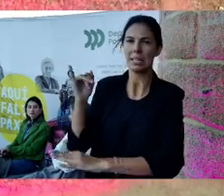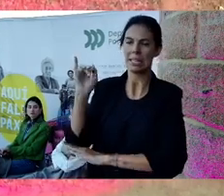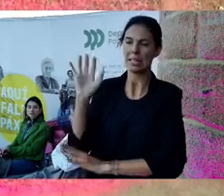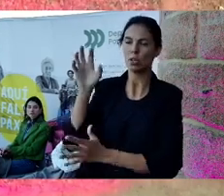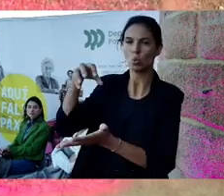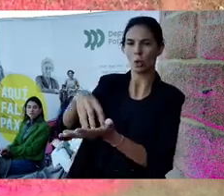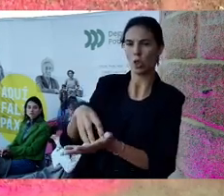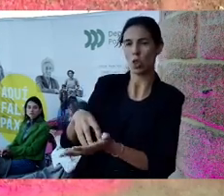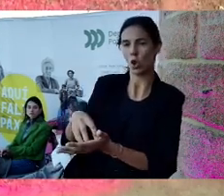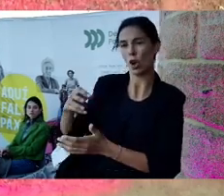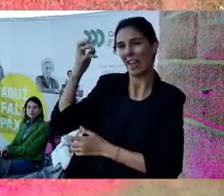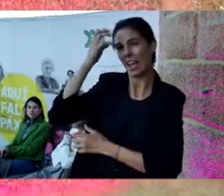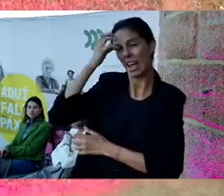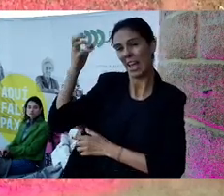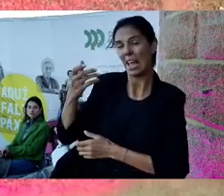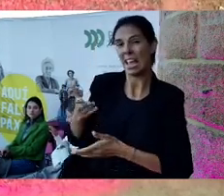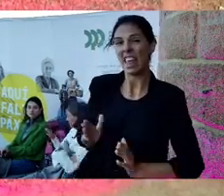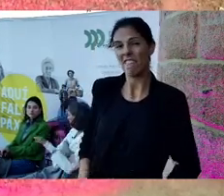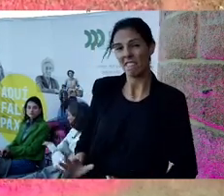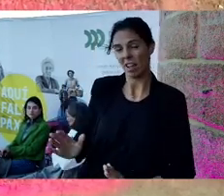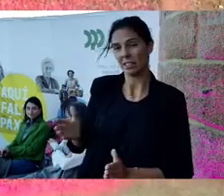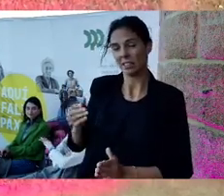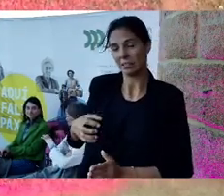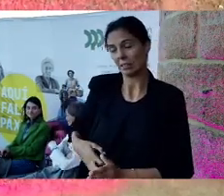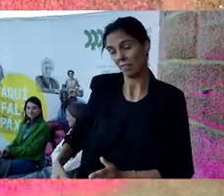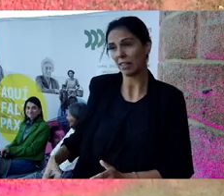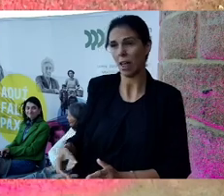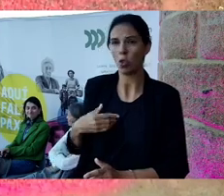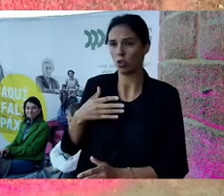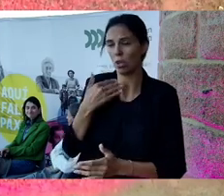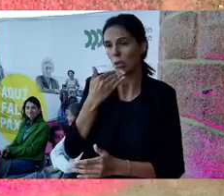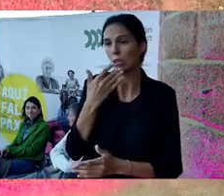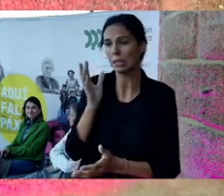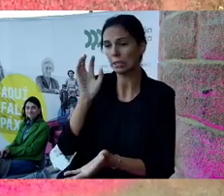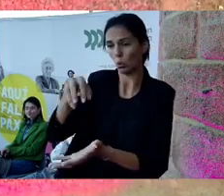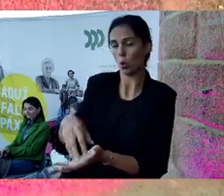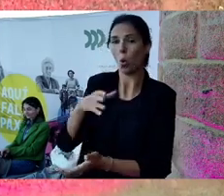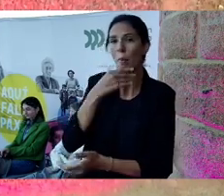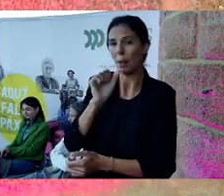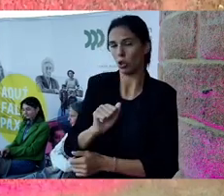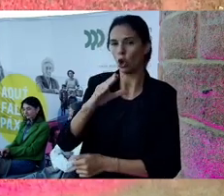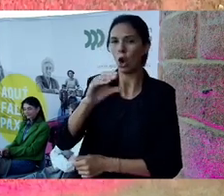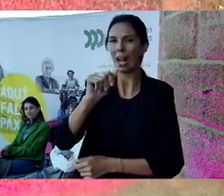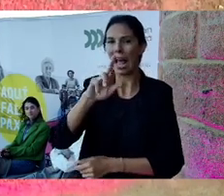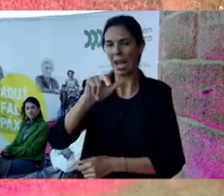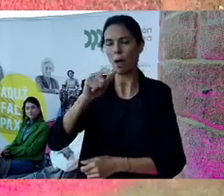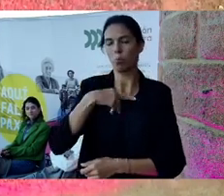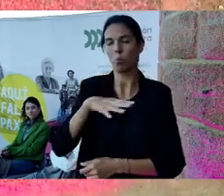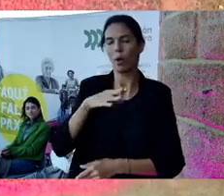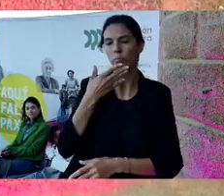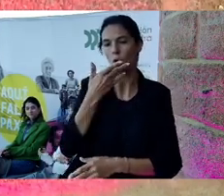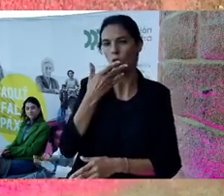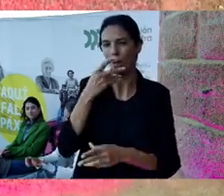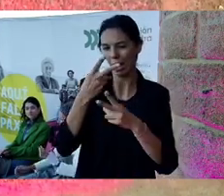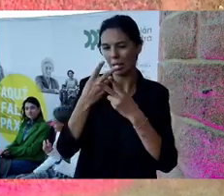incorporó, encarnó la institución del infantazgo, que es una institución absolutamente maravillosa, que seguro que Carla ha estudiado en